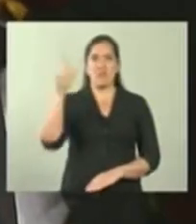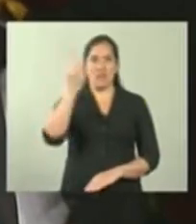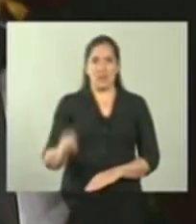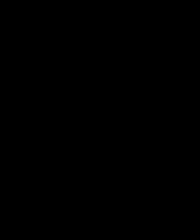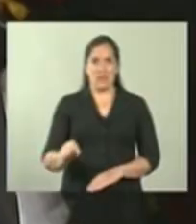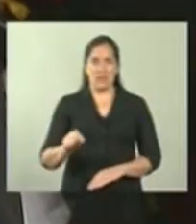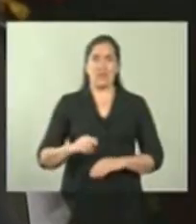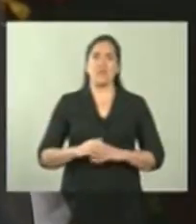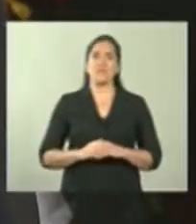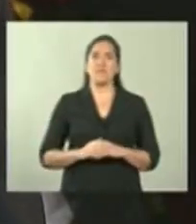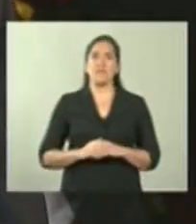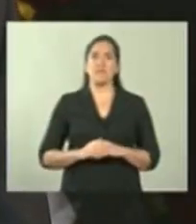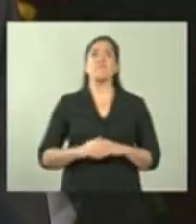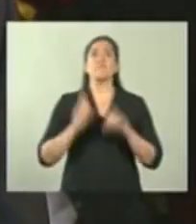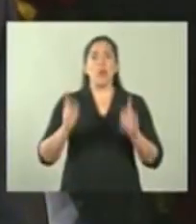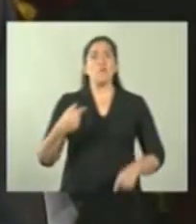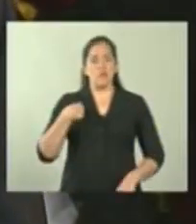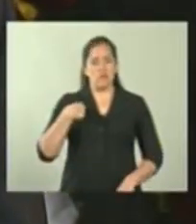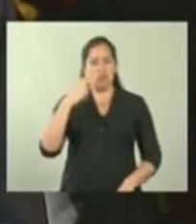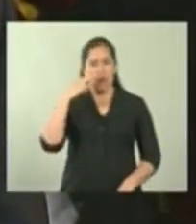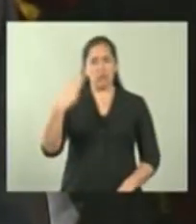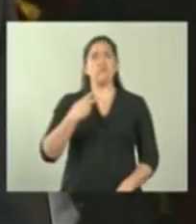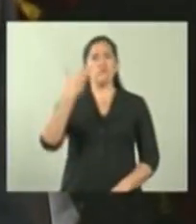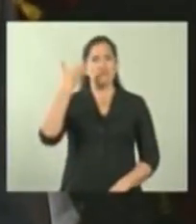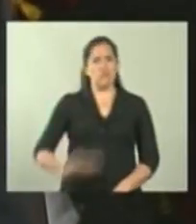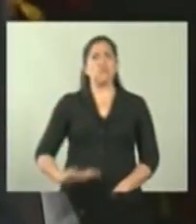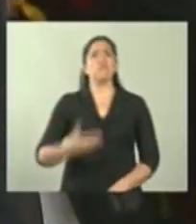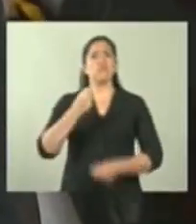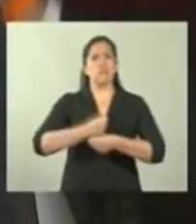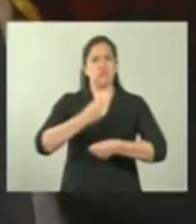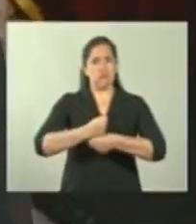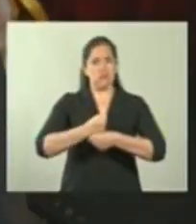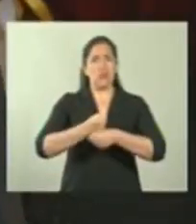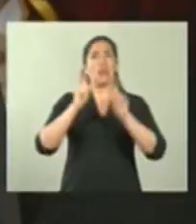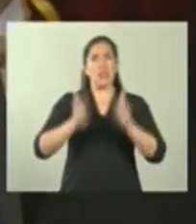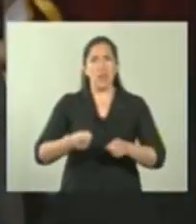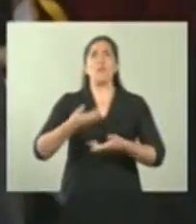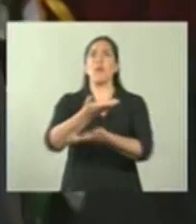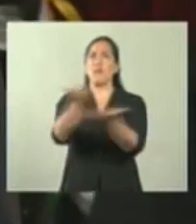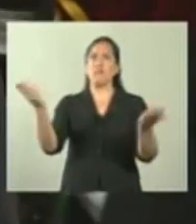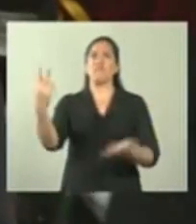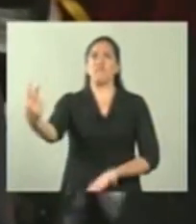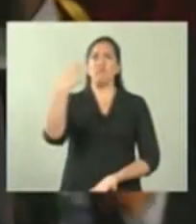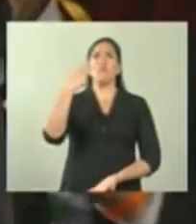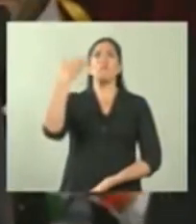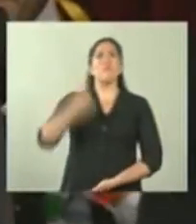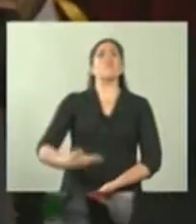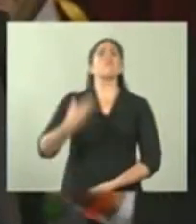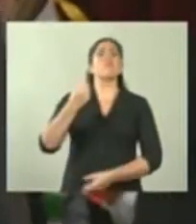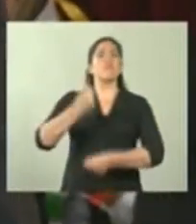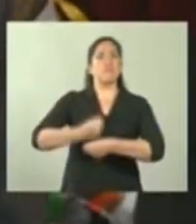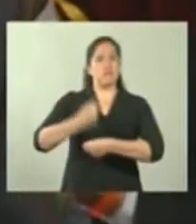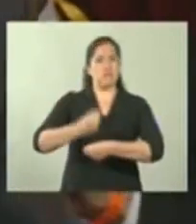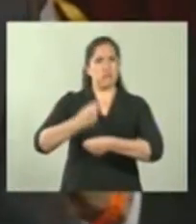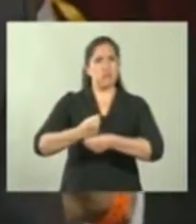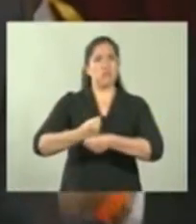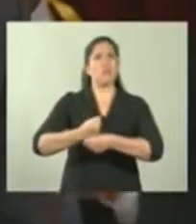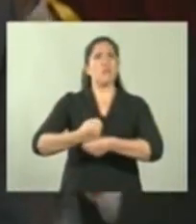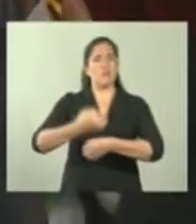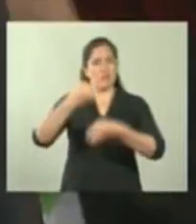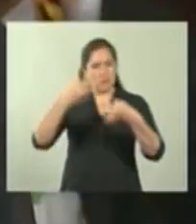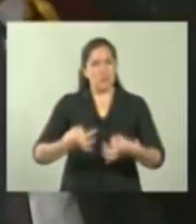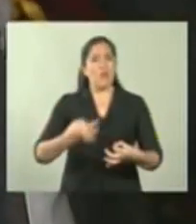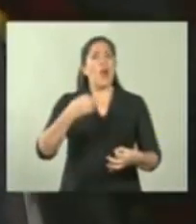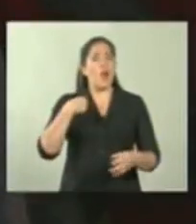presente y observar y hacer observar con fidelidad